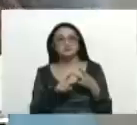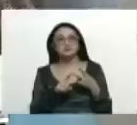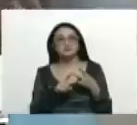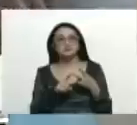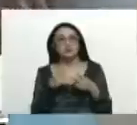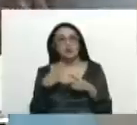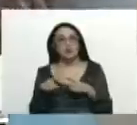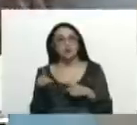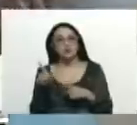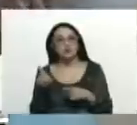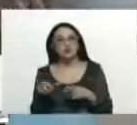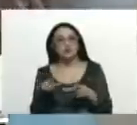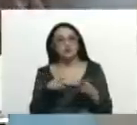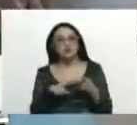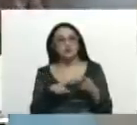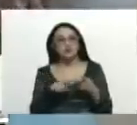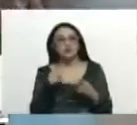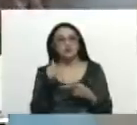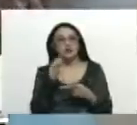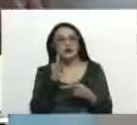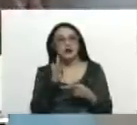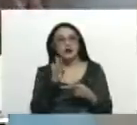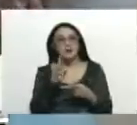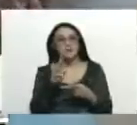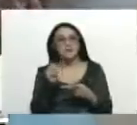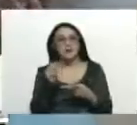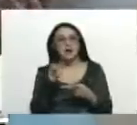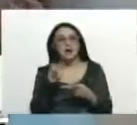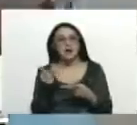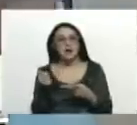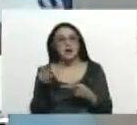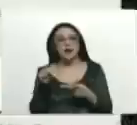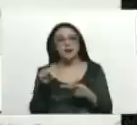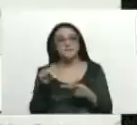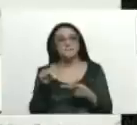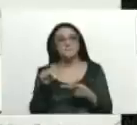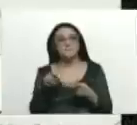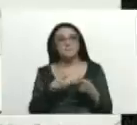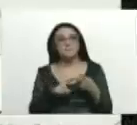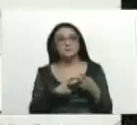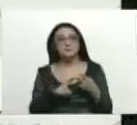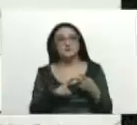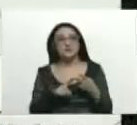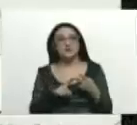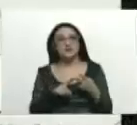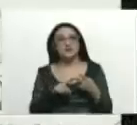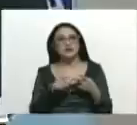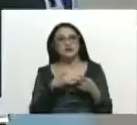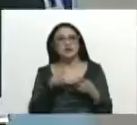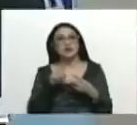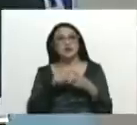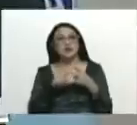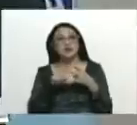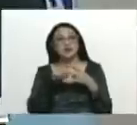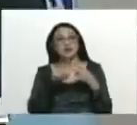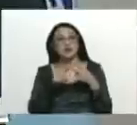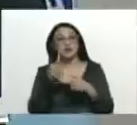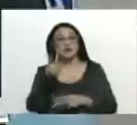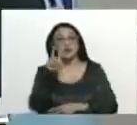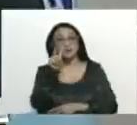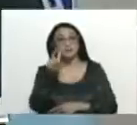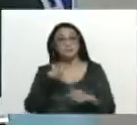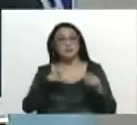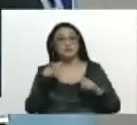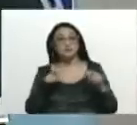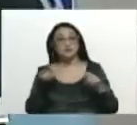el otro Abraham José sheira bastidas estas dos personas estas dos